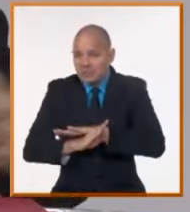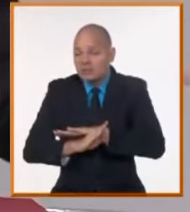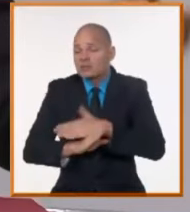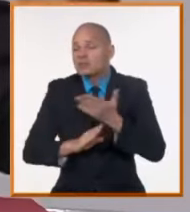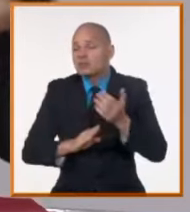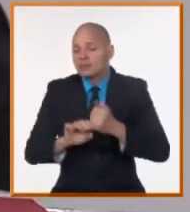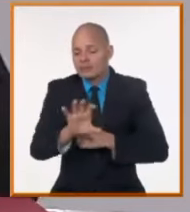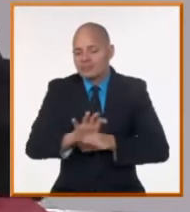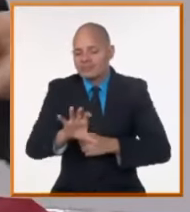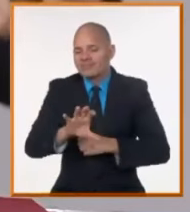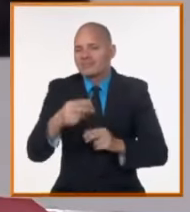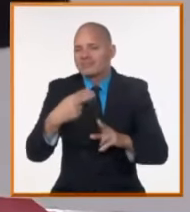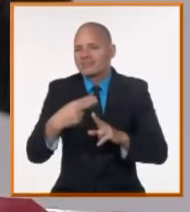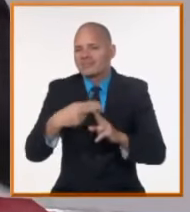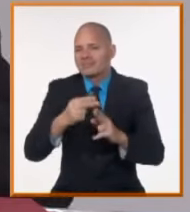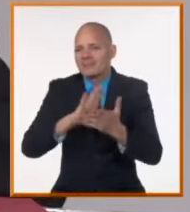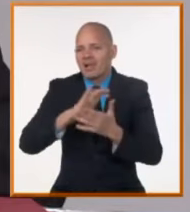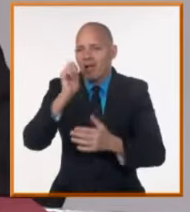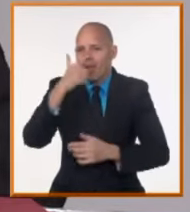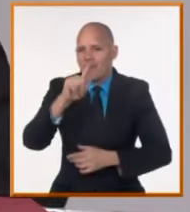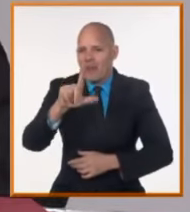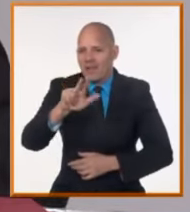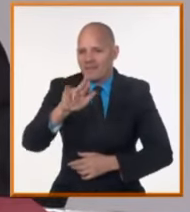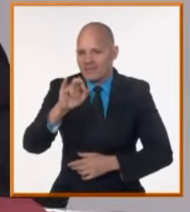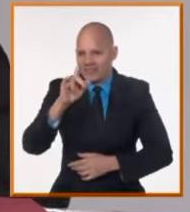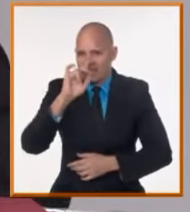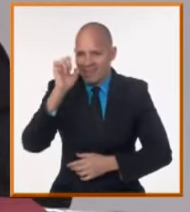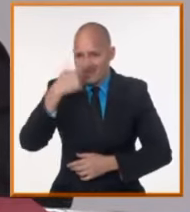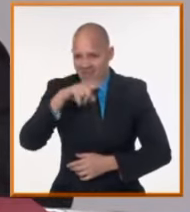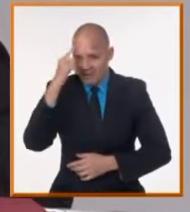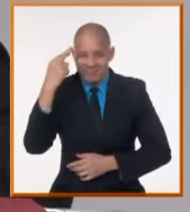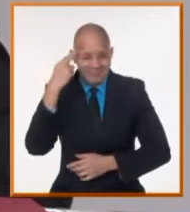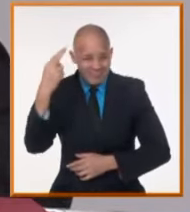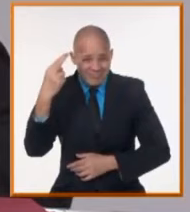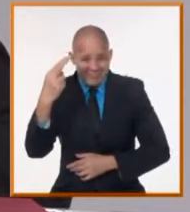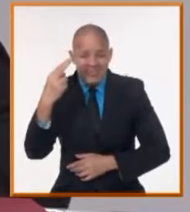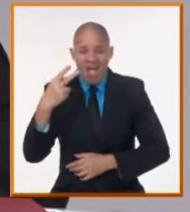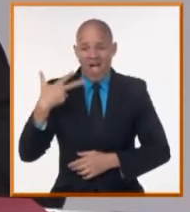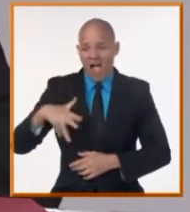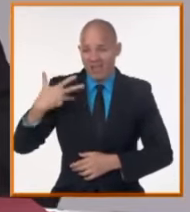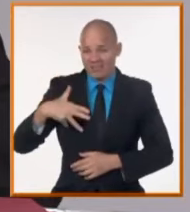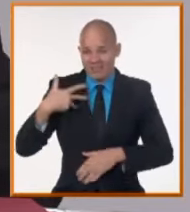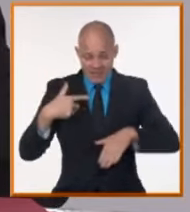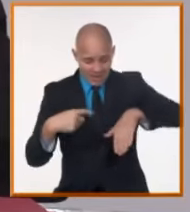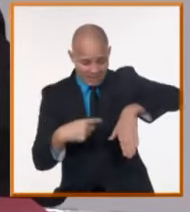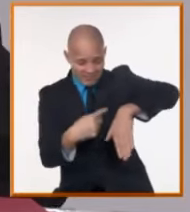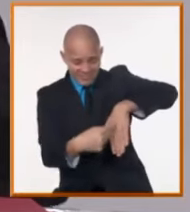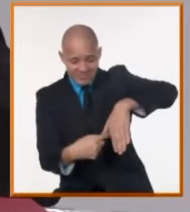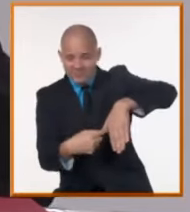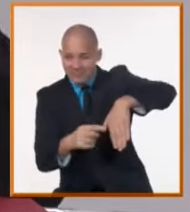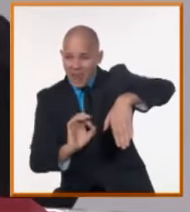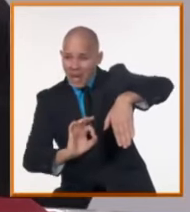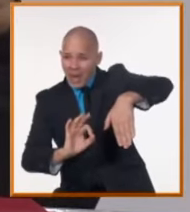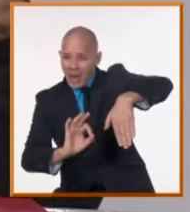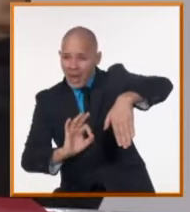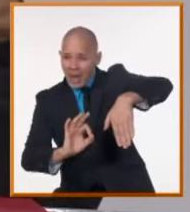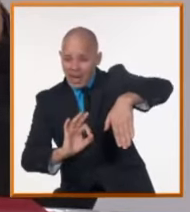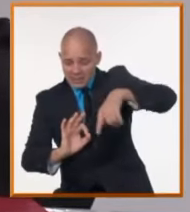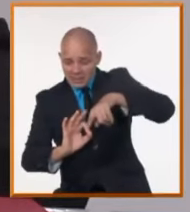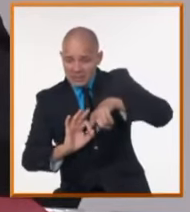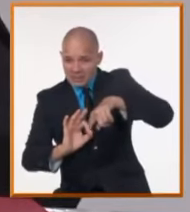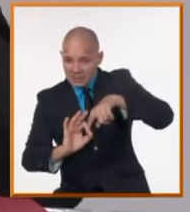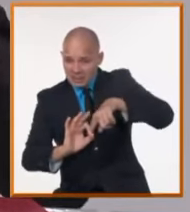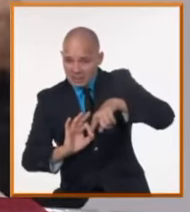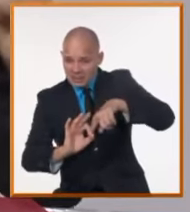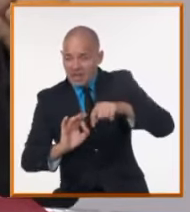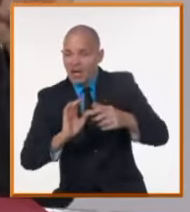pueden meter. Pero en 1845, que ahorita hablaba Elier de James Paul, Paul dice en su primera,